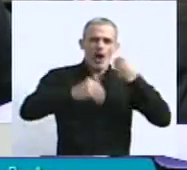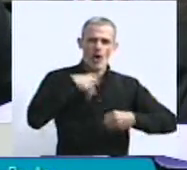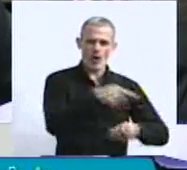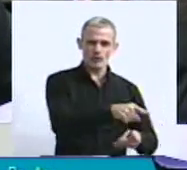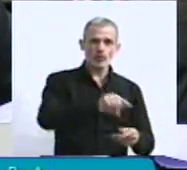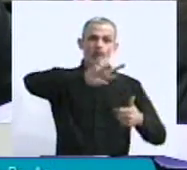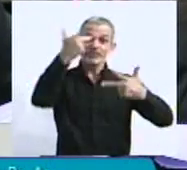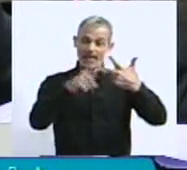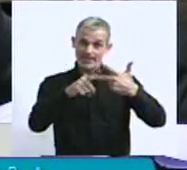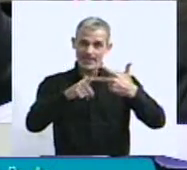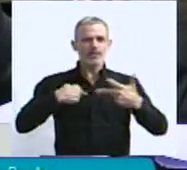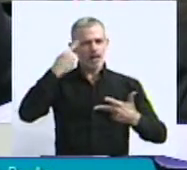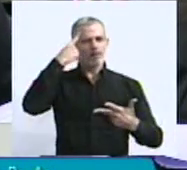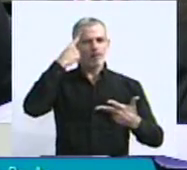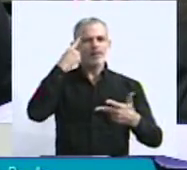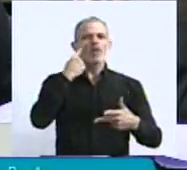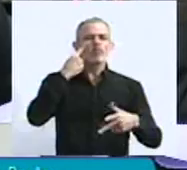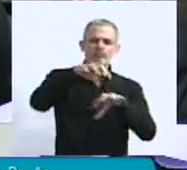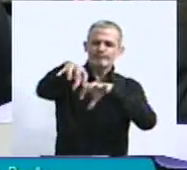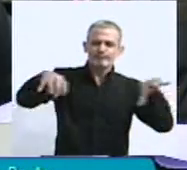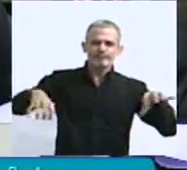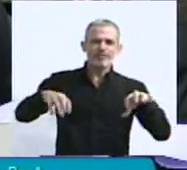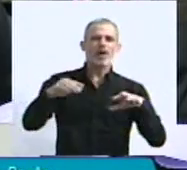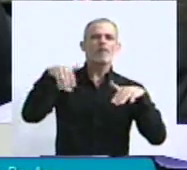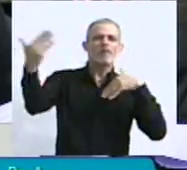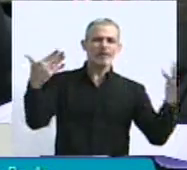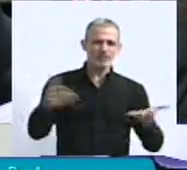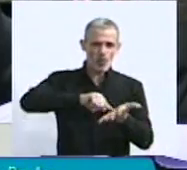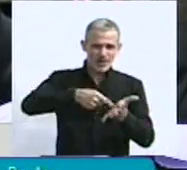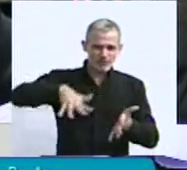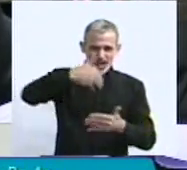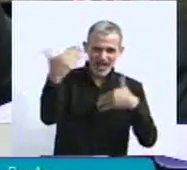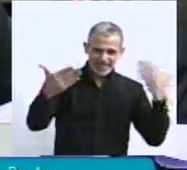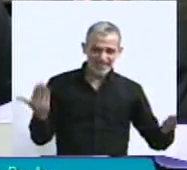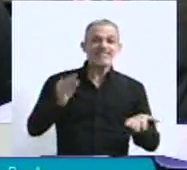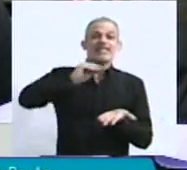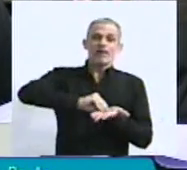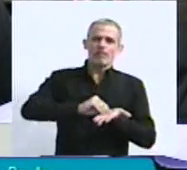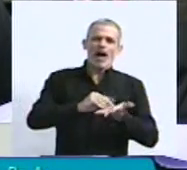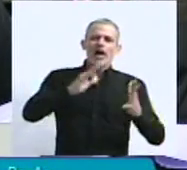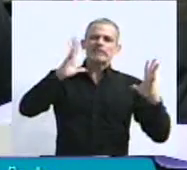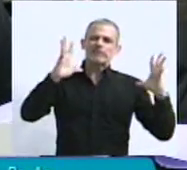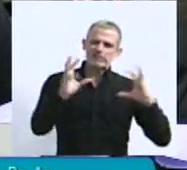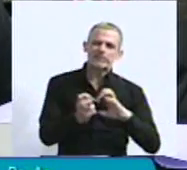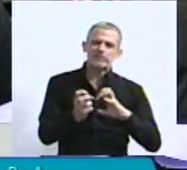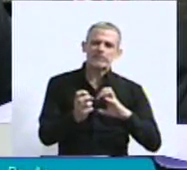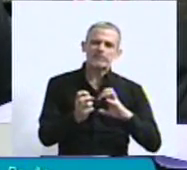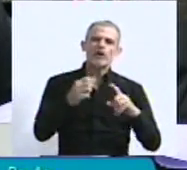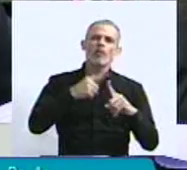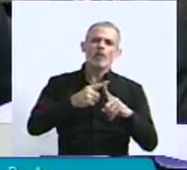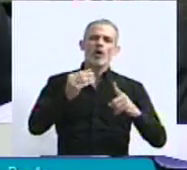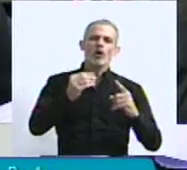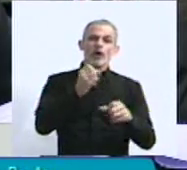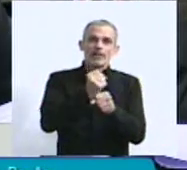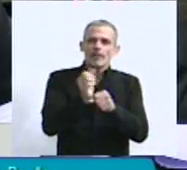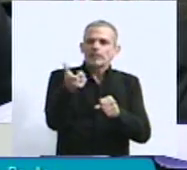pudimos determinar que los municipios del Gran Buenos Aires más afectados por el proceso